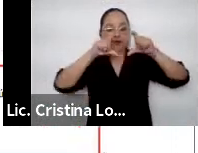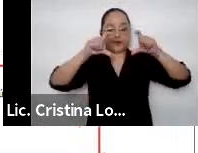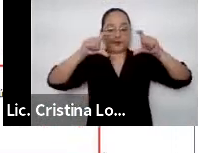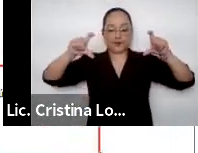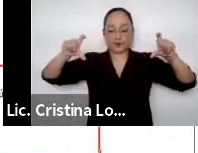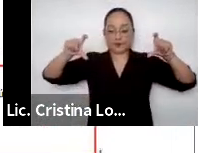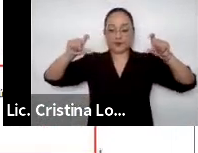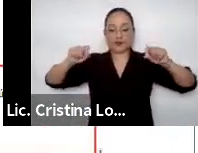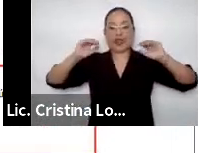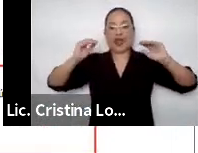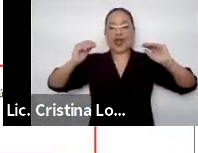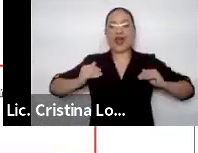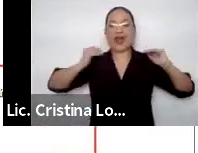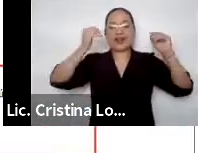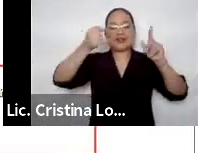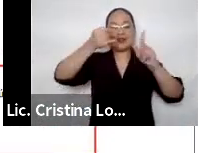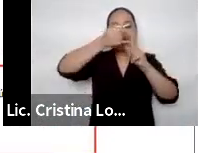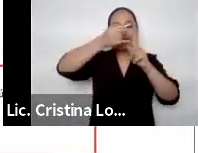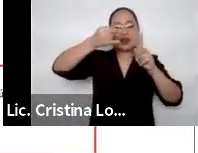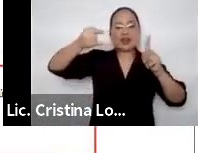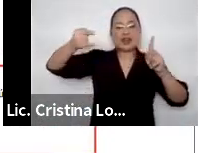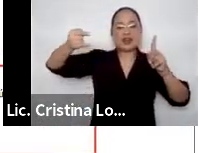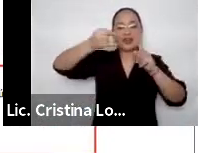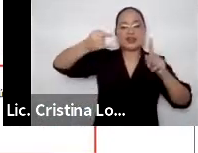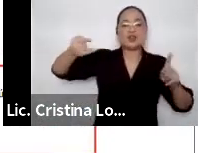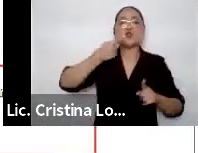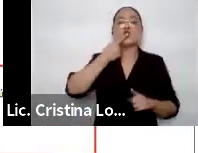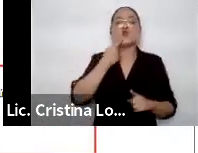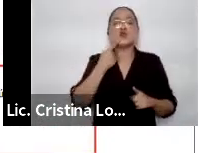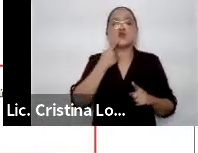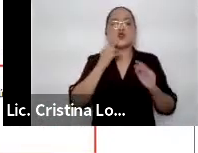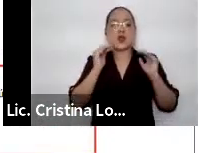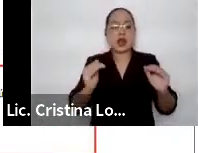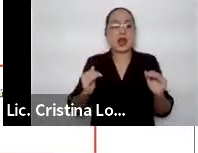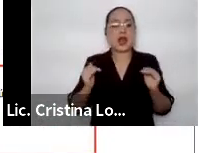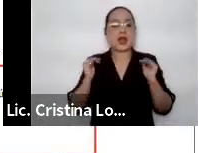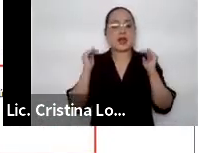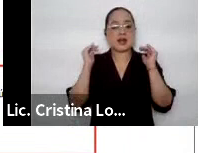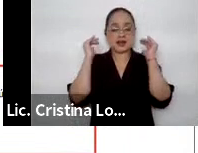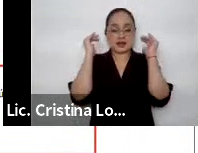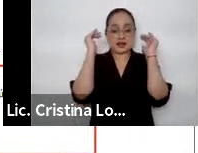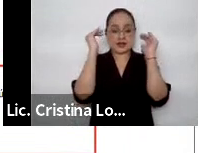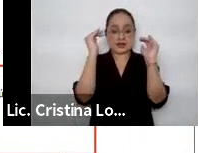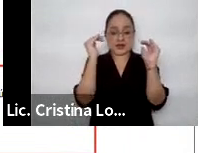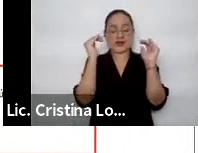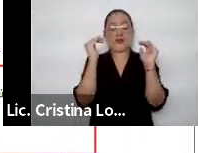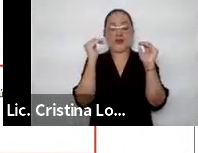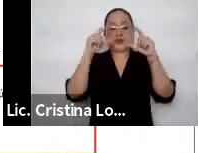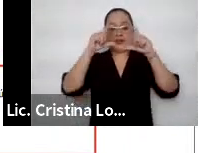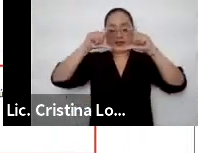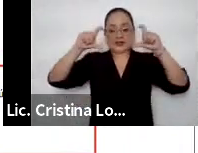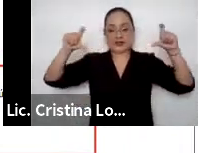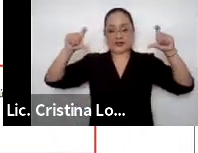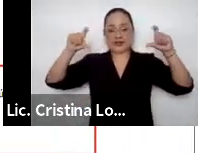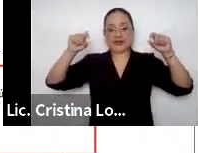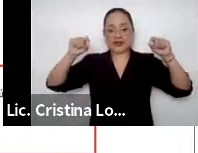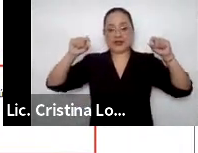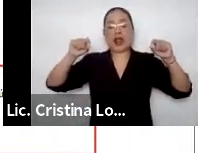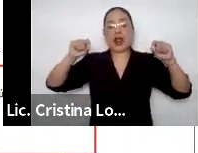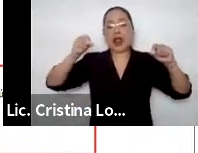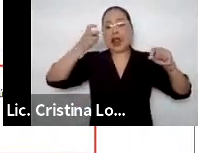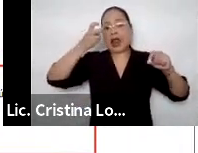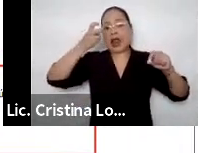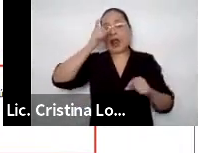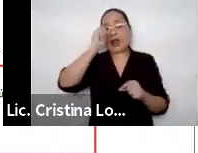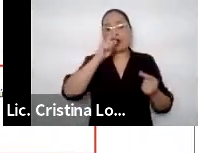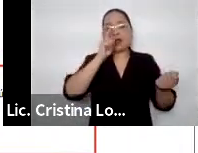todos estos datos que aparecen en la parte superior de nuestra pantalla, que es